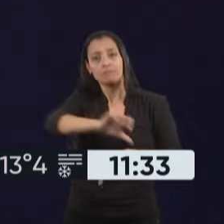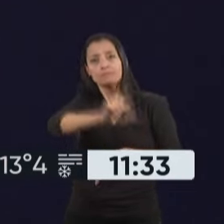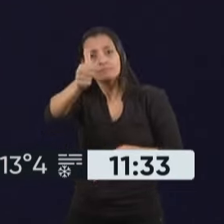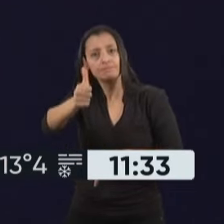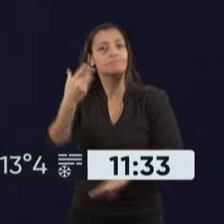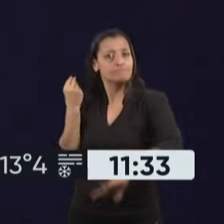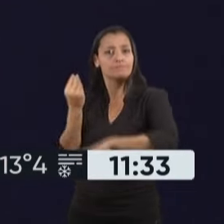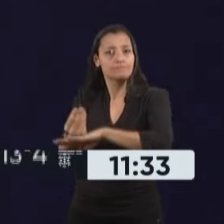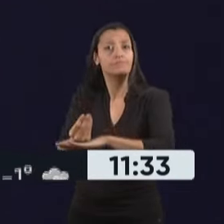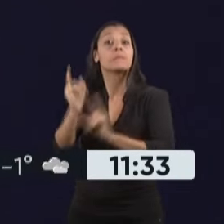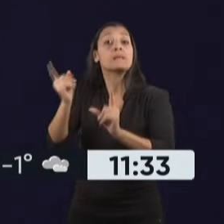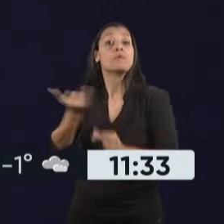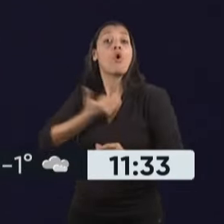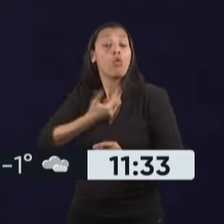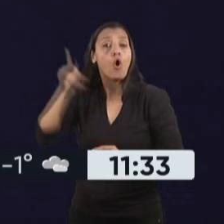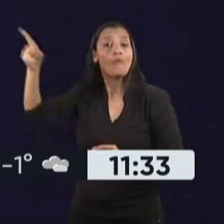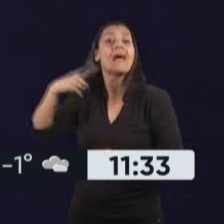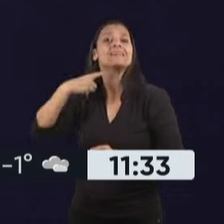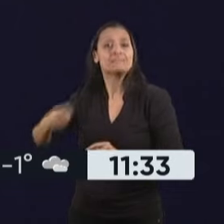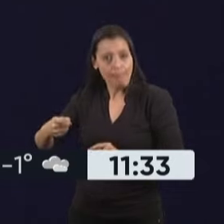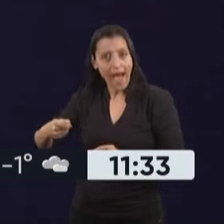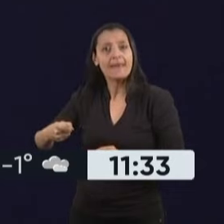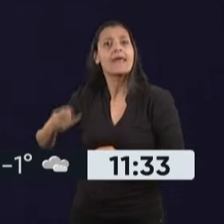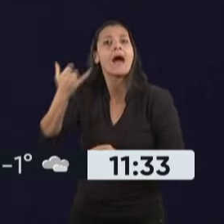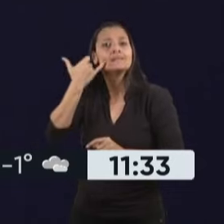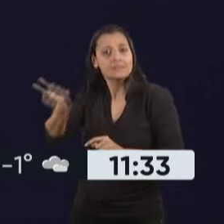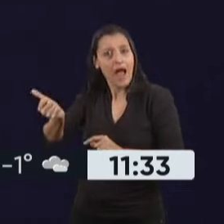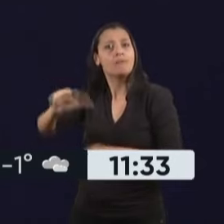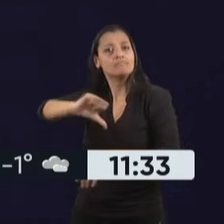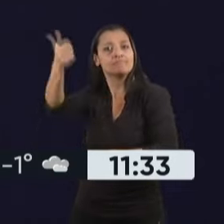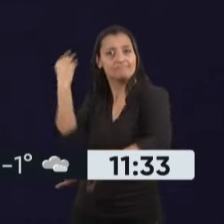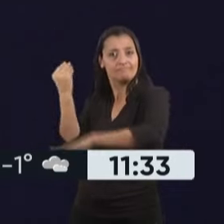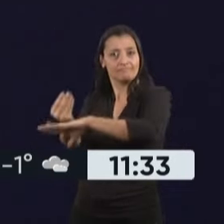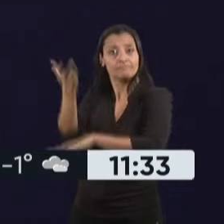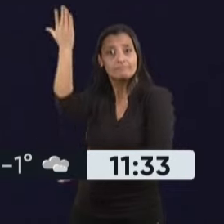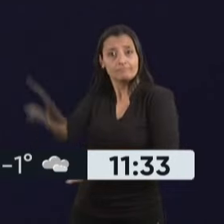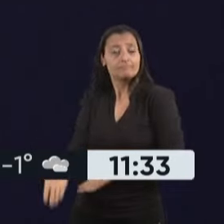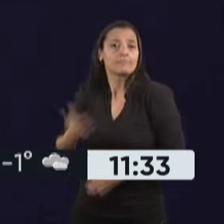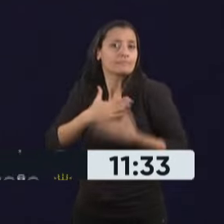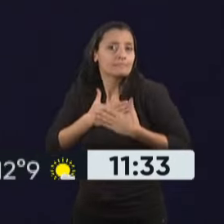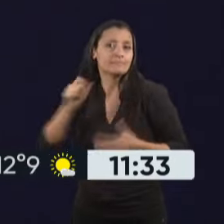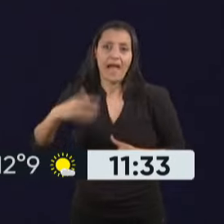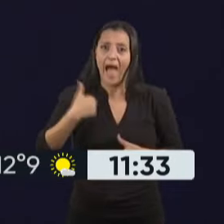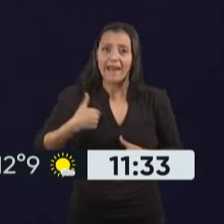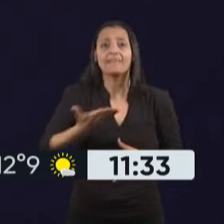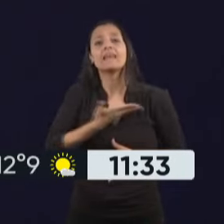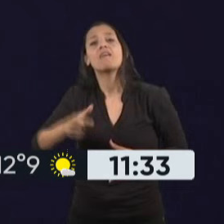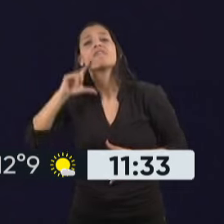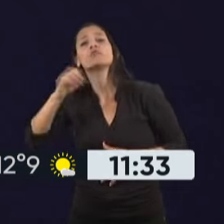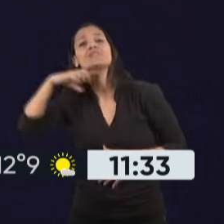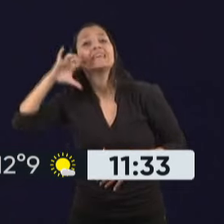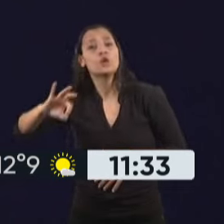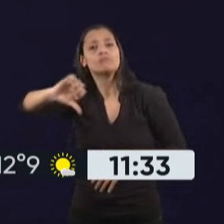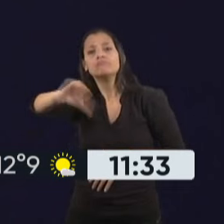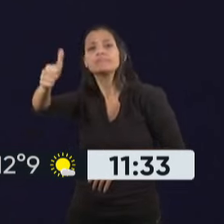maestros celebrado en Barcelona, España. El joven, nuestro querido Faustino, alcanzó un logro que le